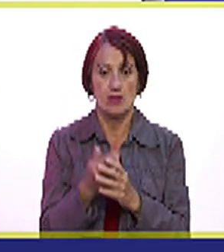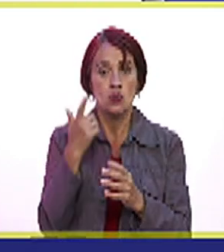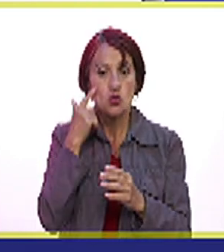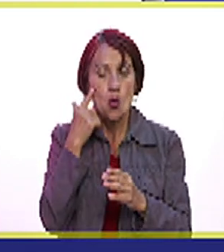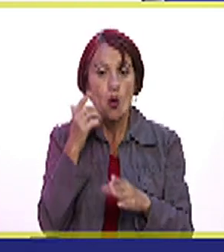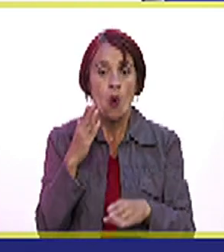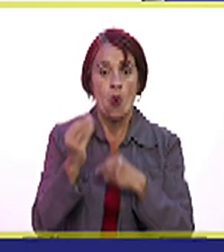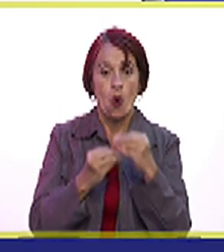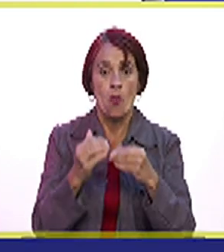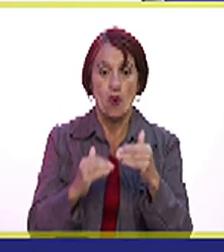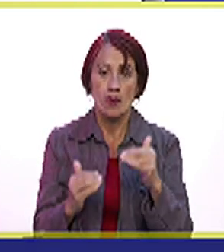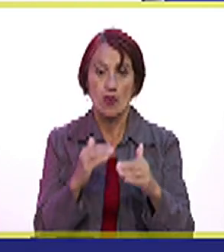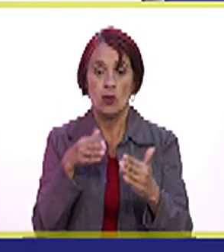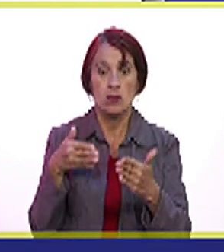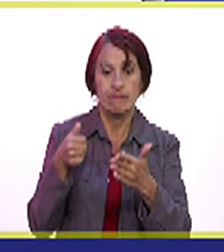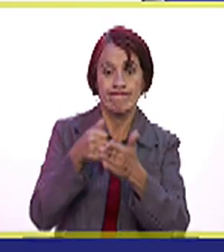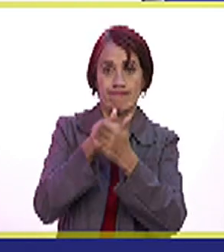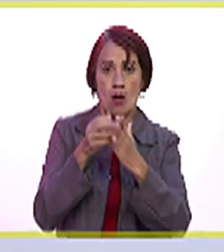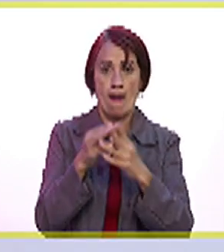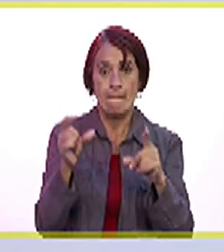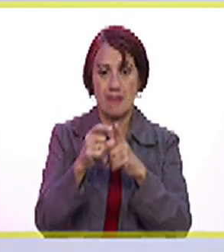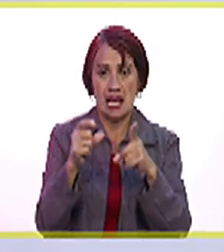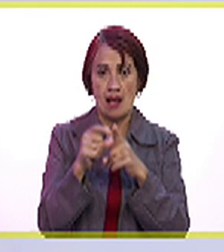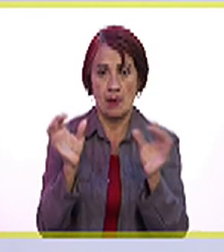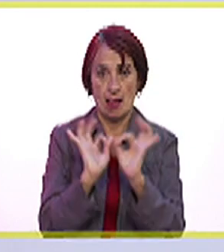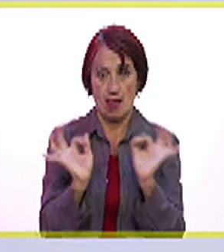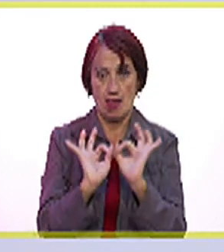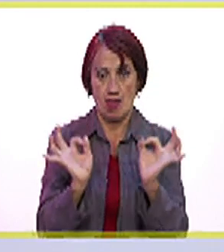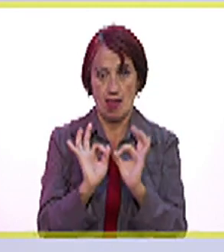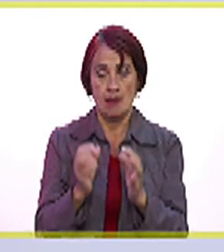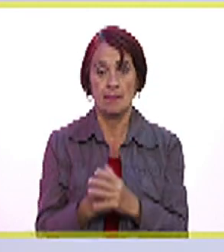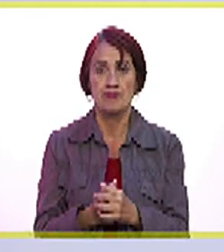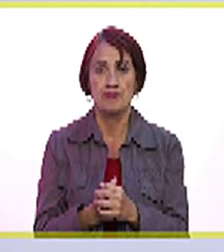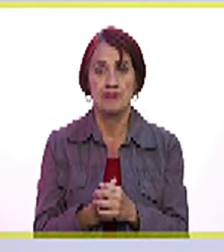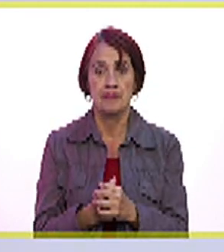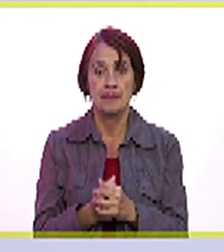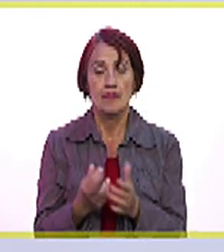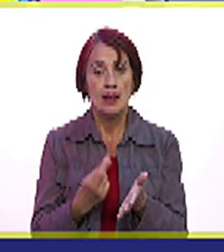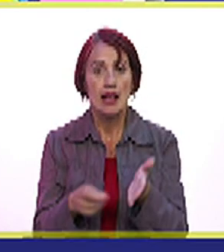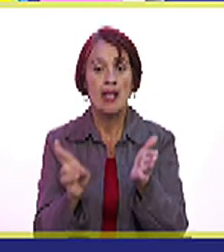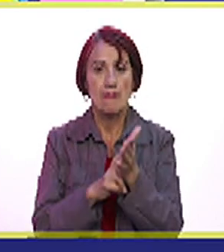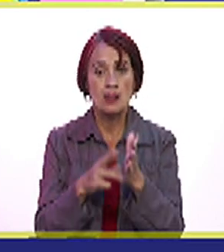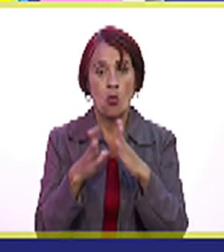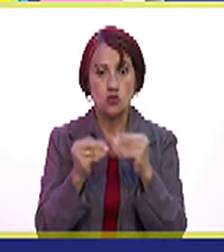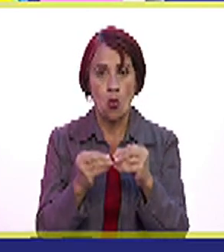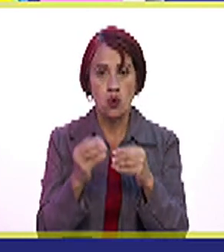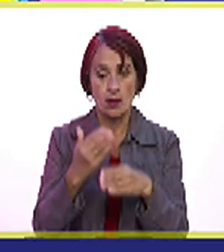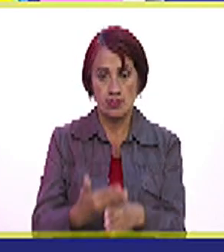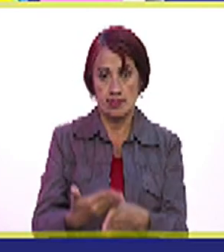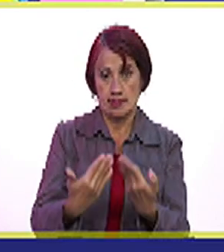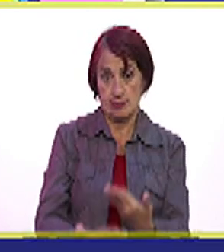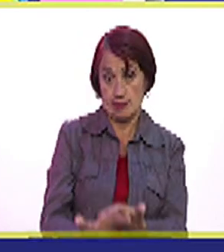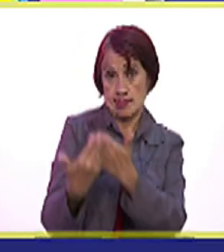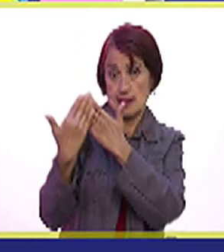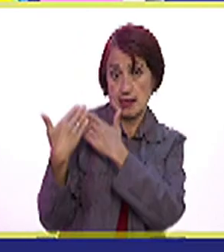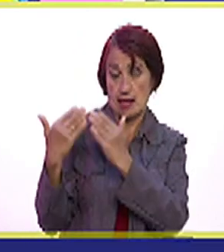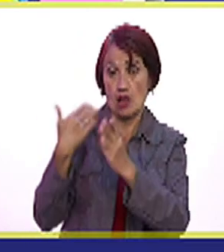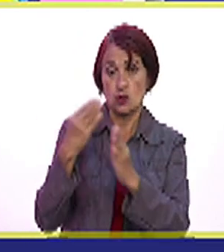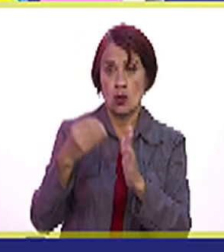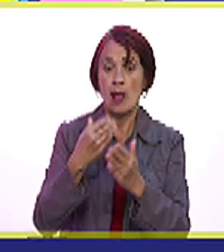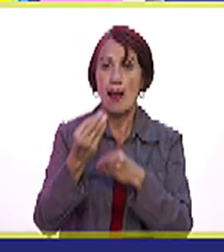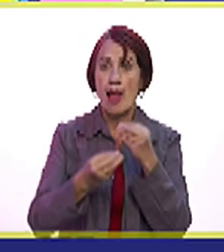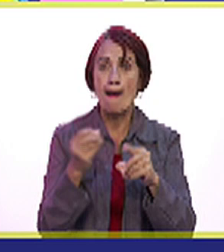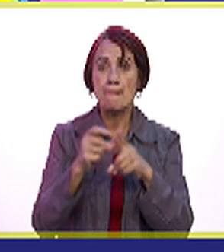No confundan over con through, ¿ok? Repito, behind, detrás, tenemos otro ejemplo con la imagen. In